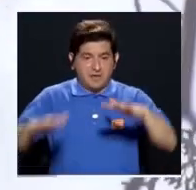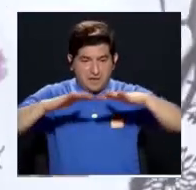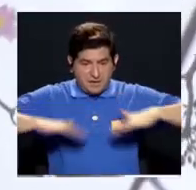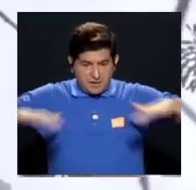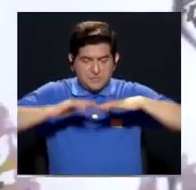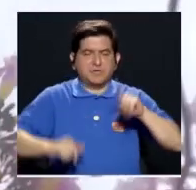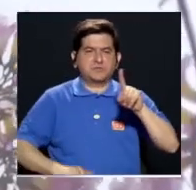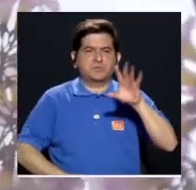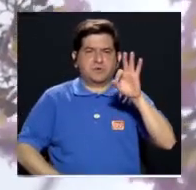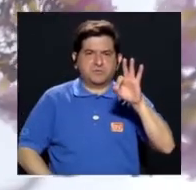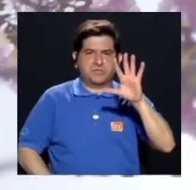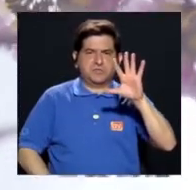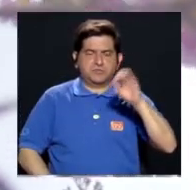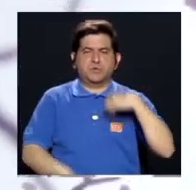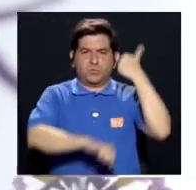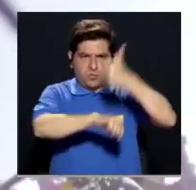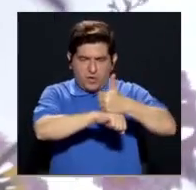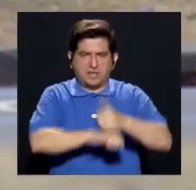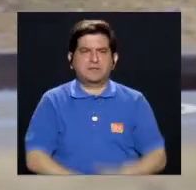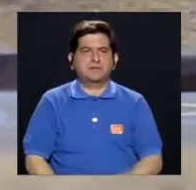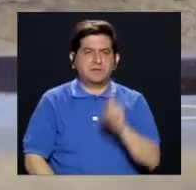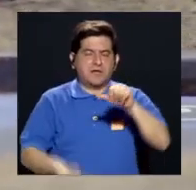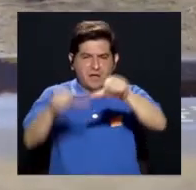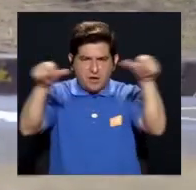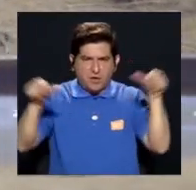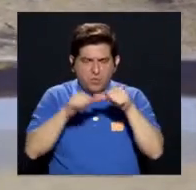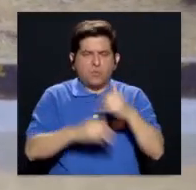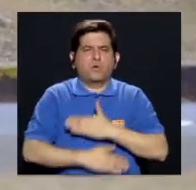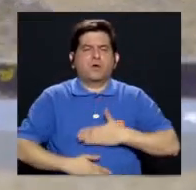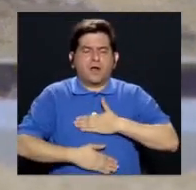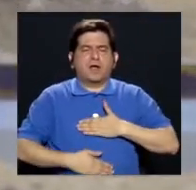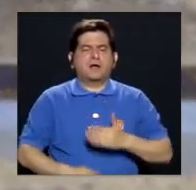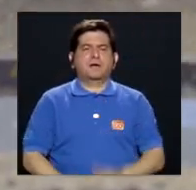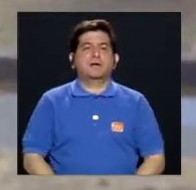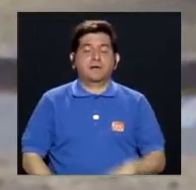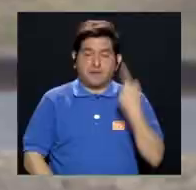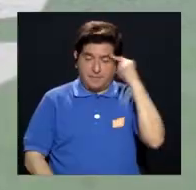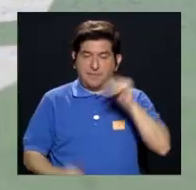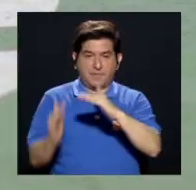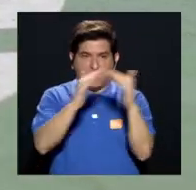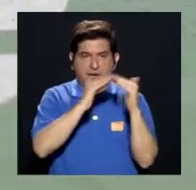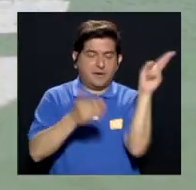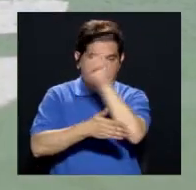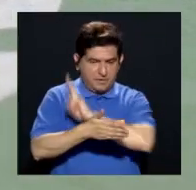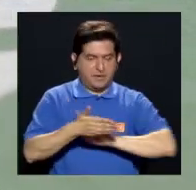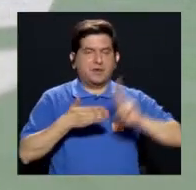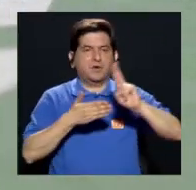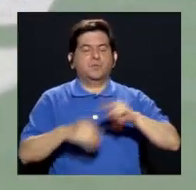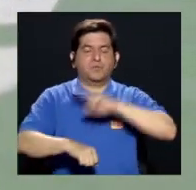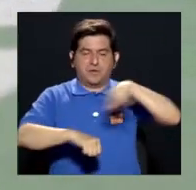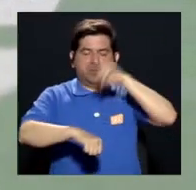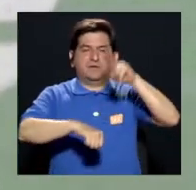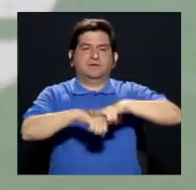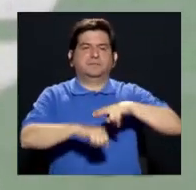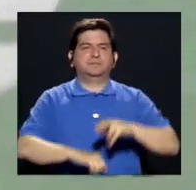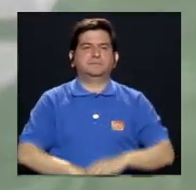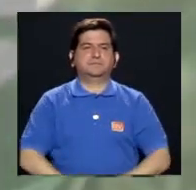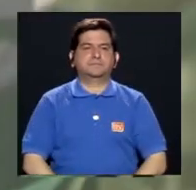creado desde 1950 como una área de recreación y disfrute para la comunidad universitaria y nacional.